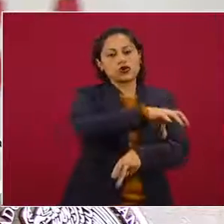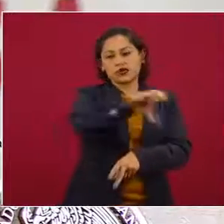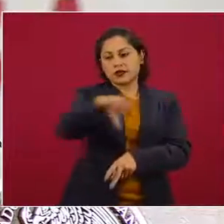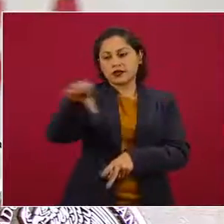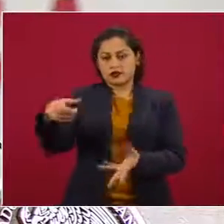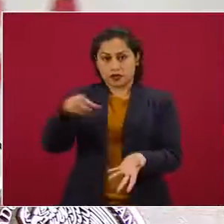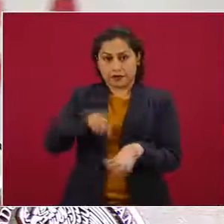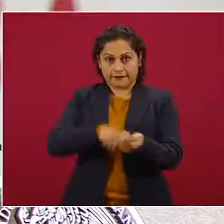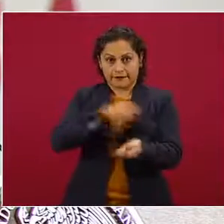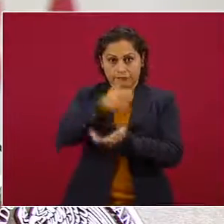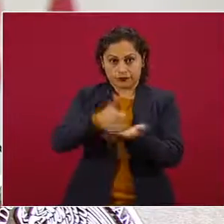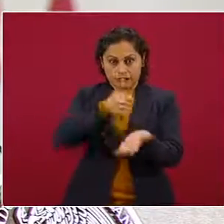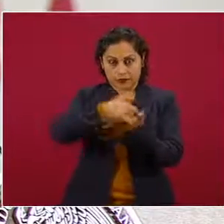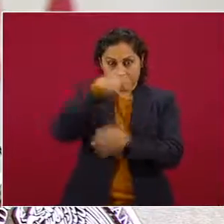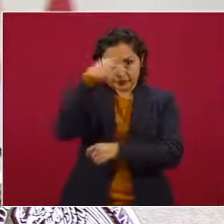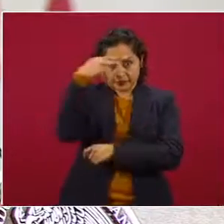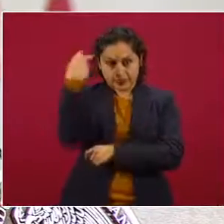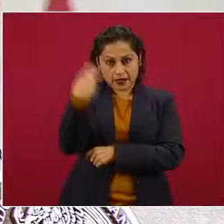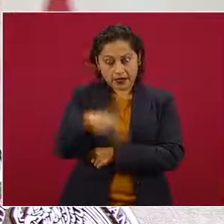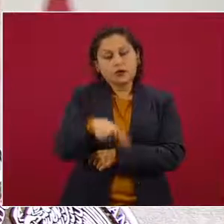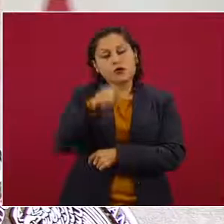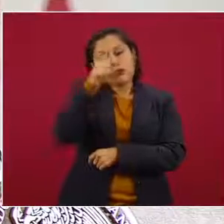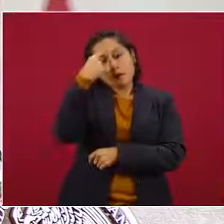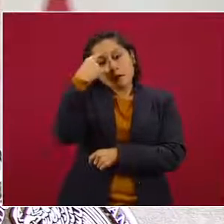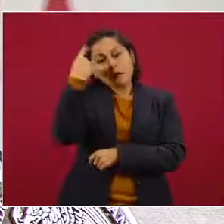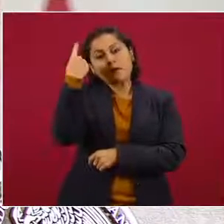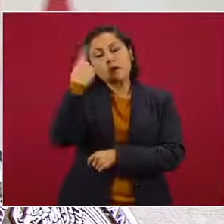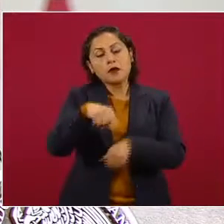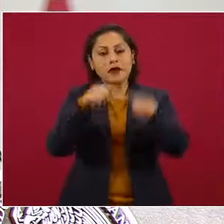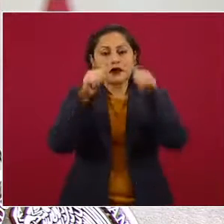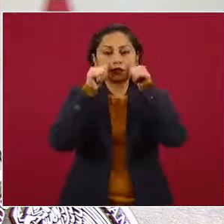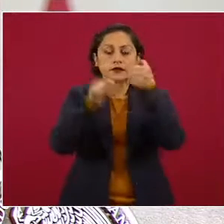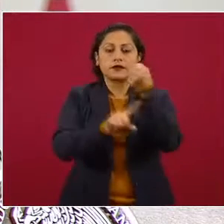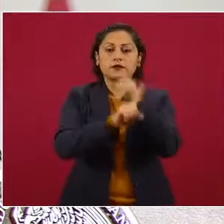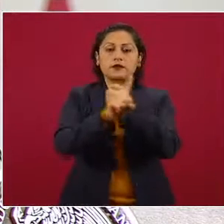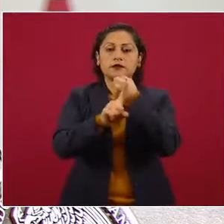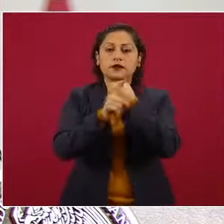problema de la seguridad pública.